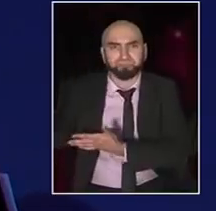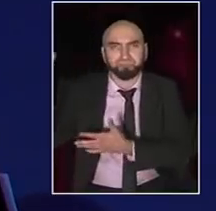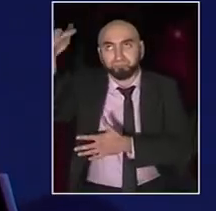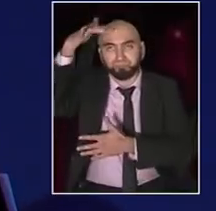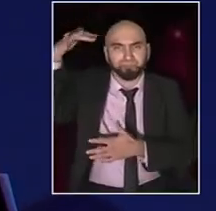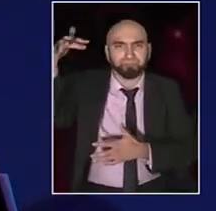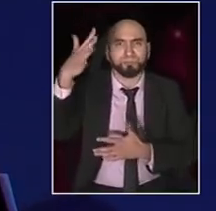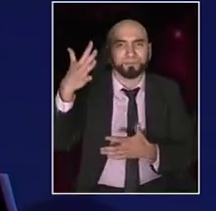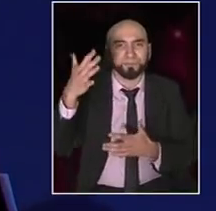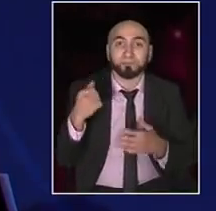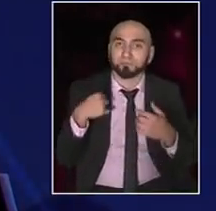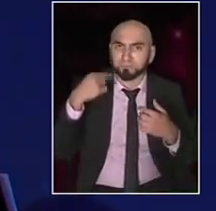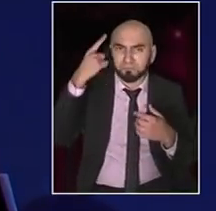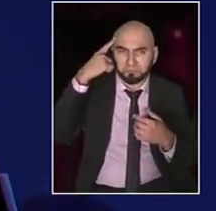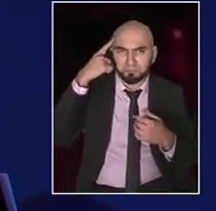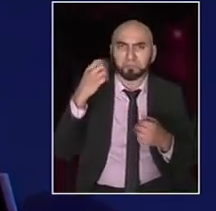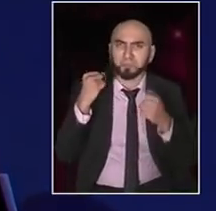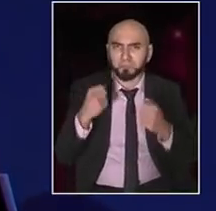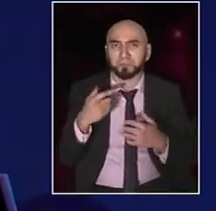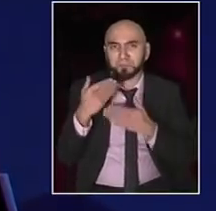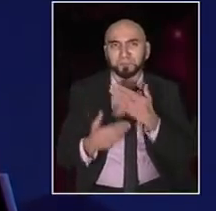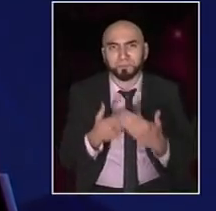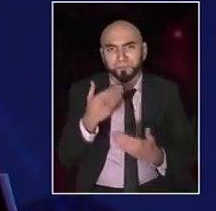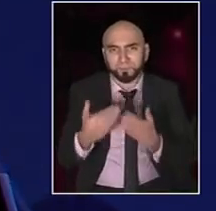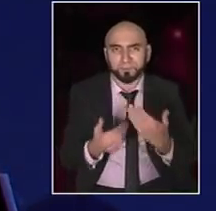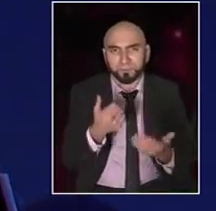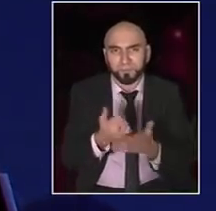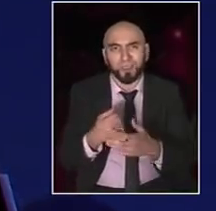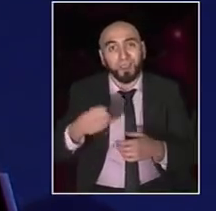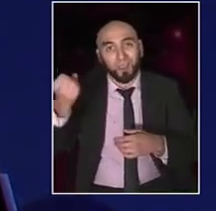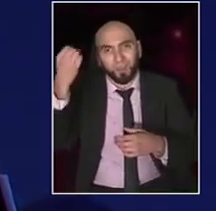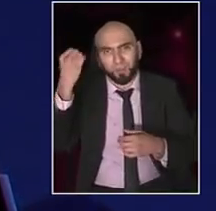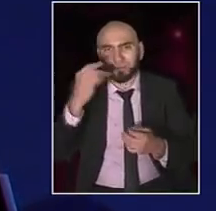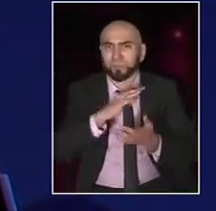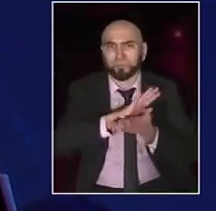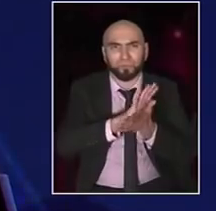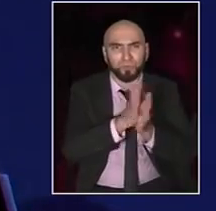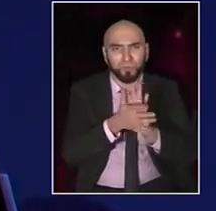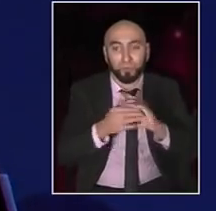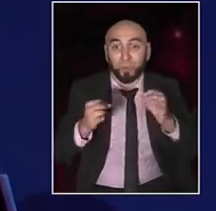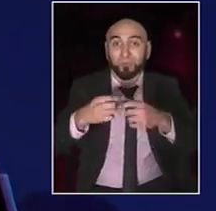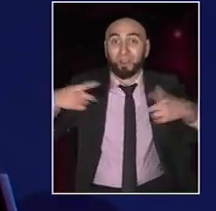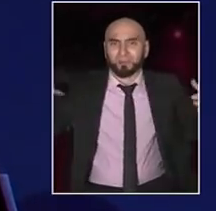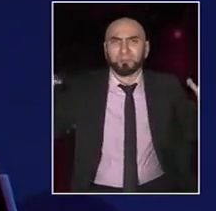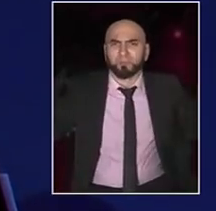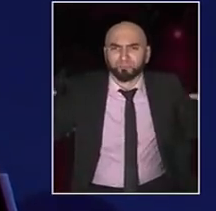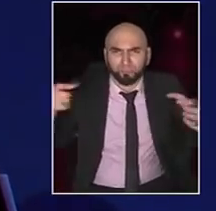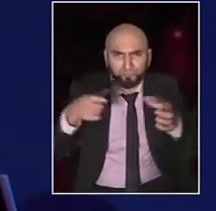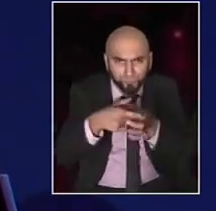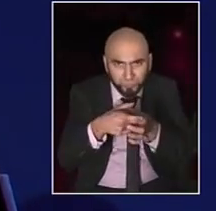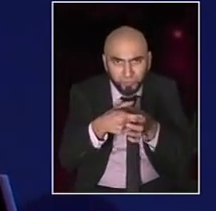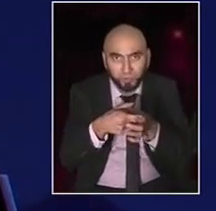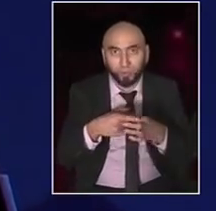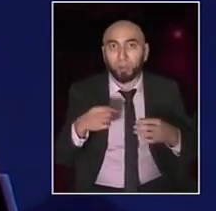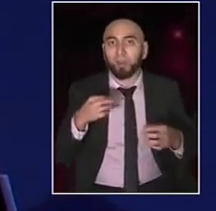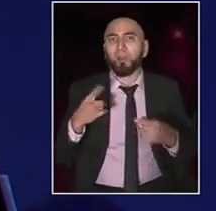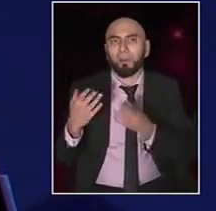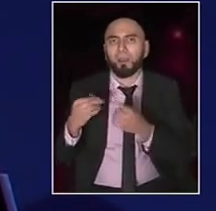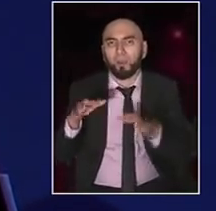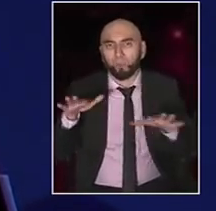seguir escudriñando el universo en todas sus manifestaciones macro y micro, haciendo uso de poderosas